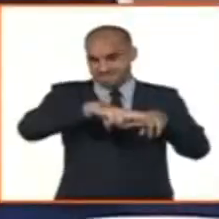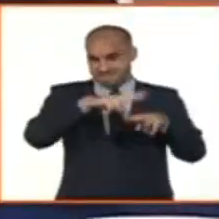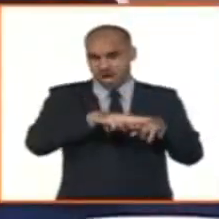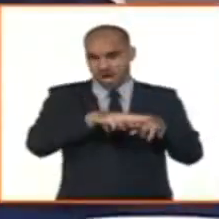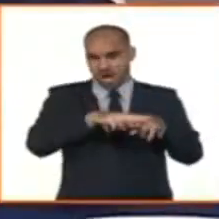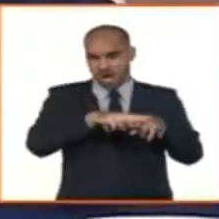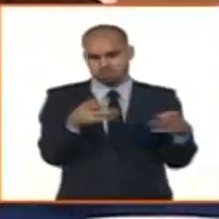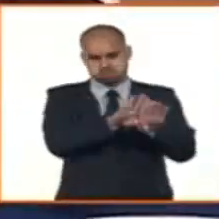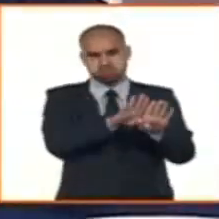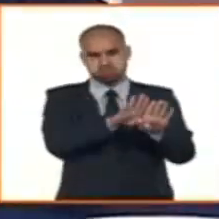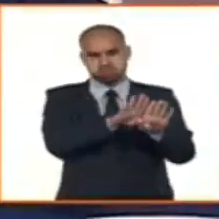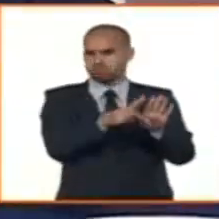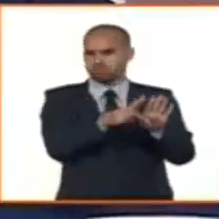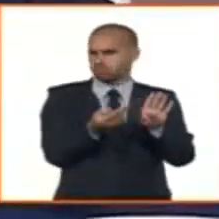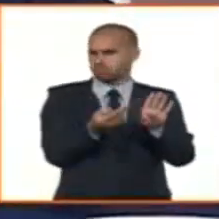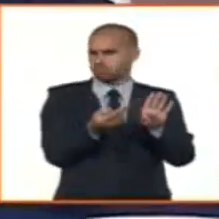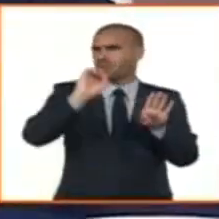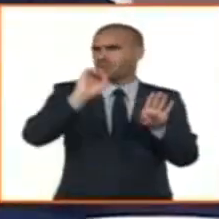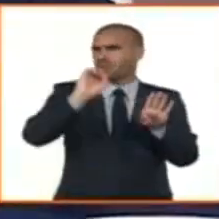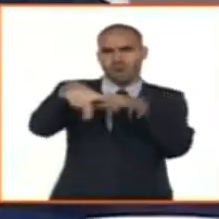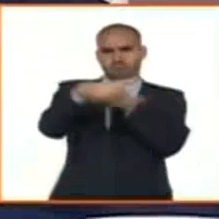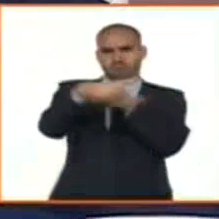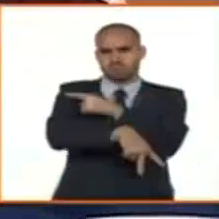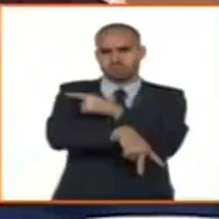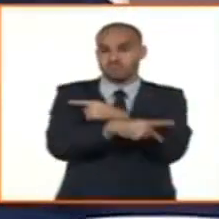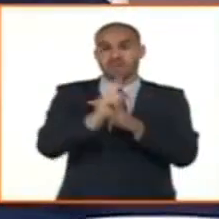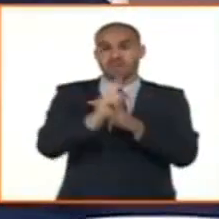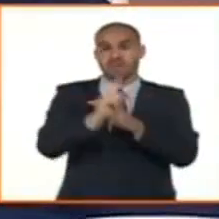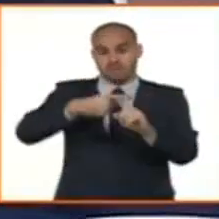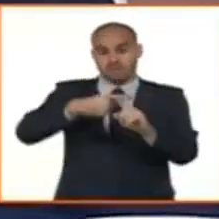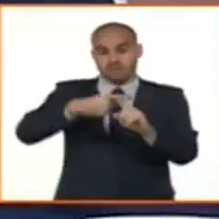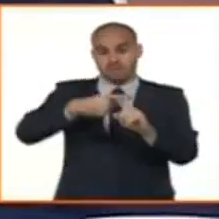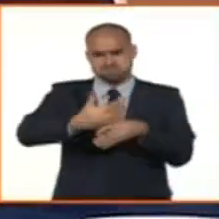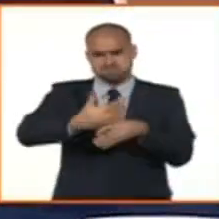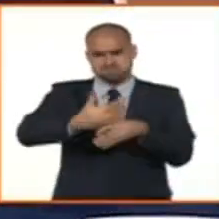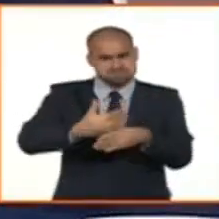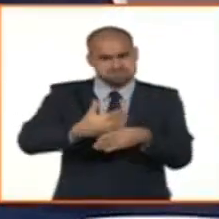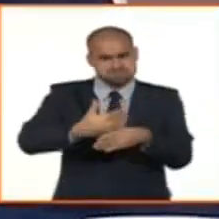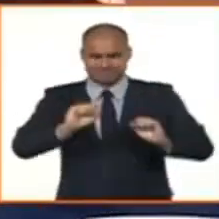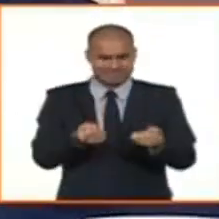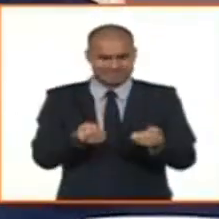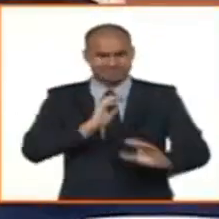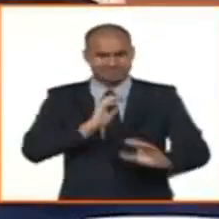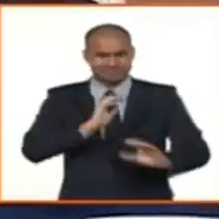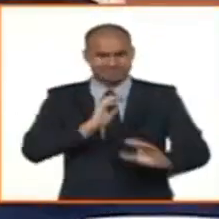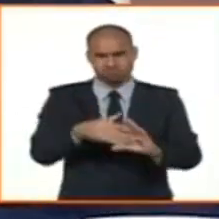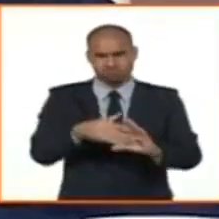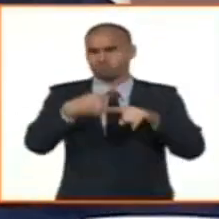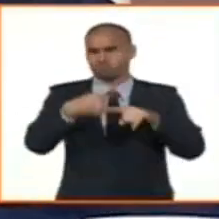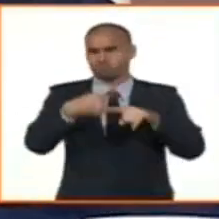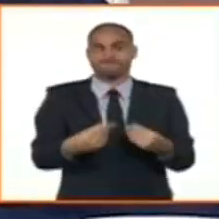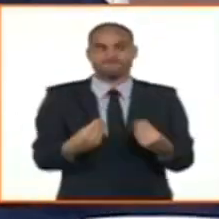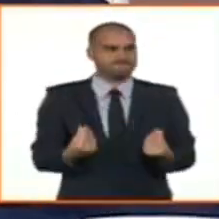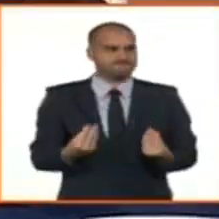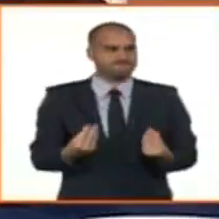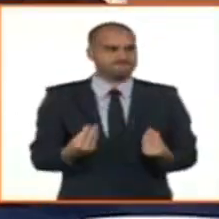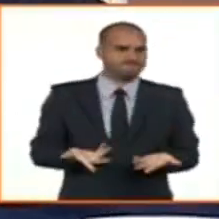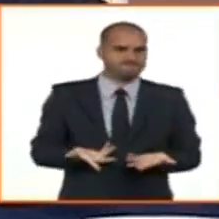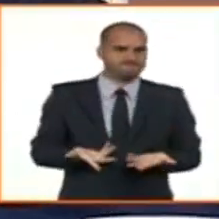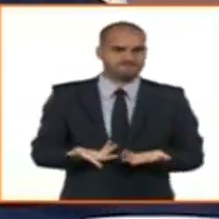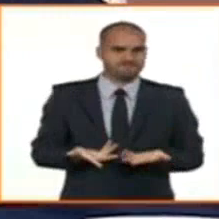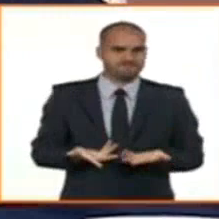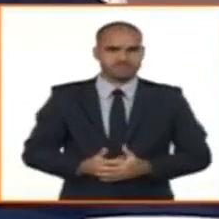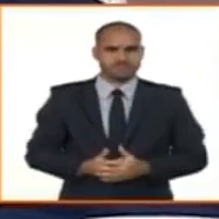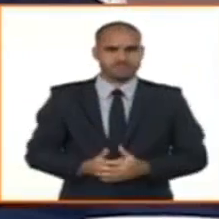el recrudecimiento del bloqueo económico y las medidas de guerra económica que se han tomado contra Cuba en los últimos dos